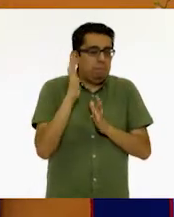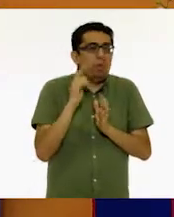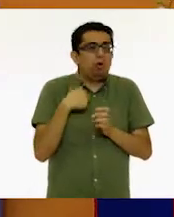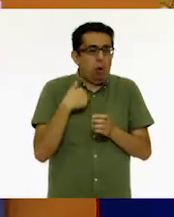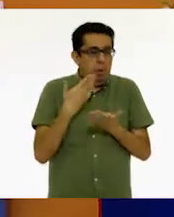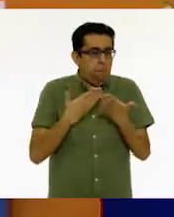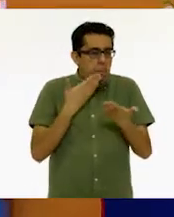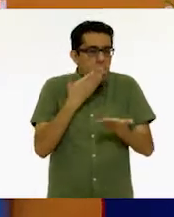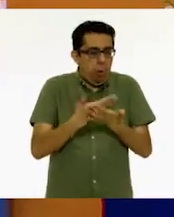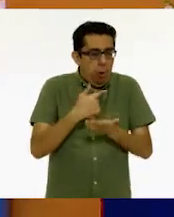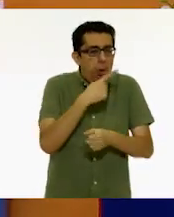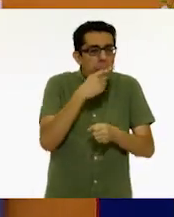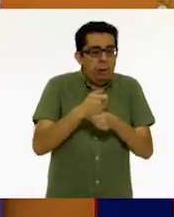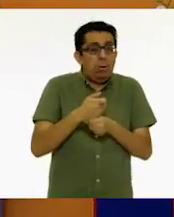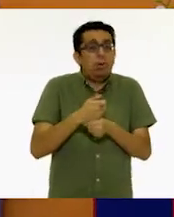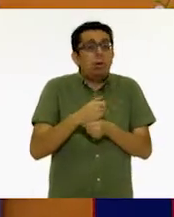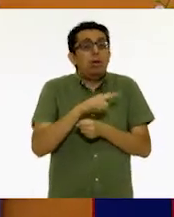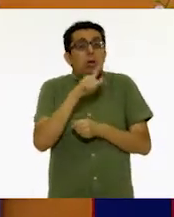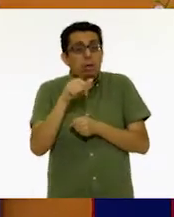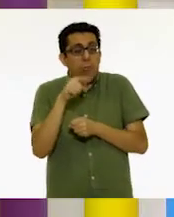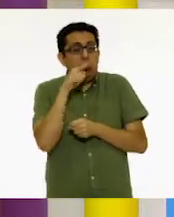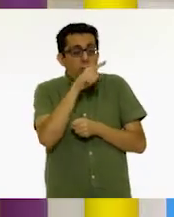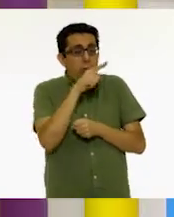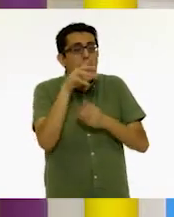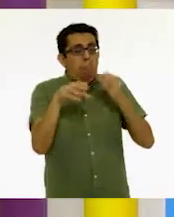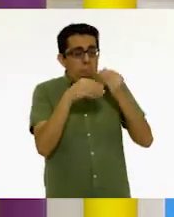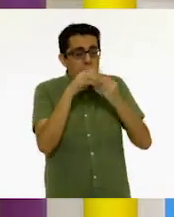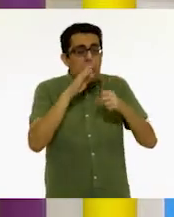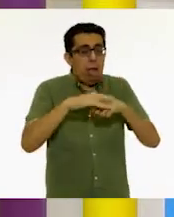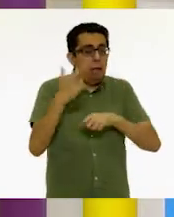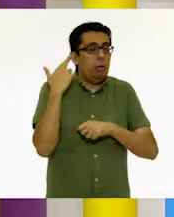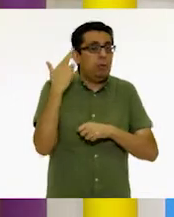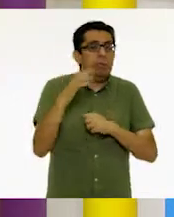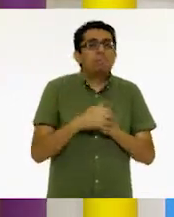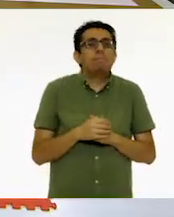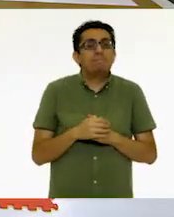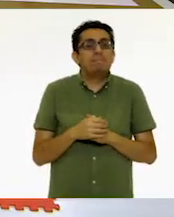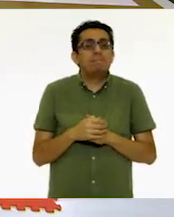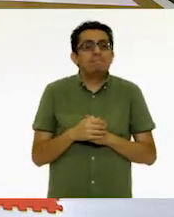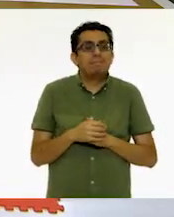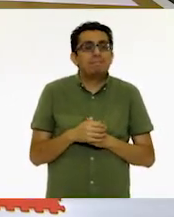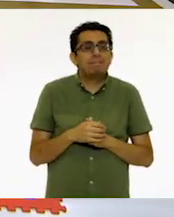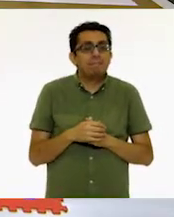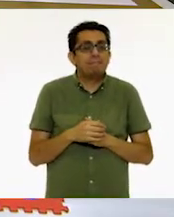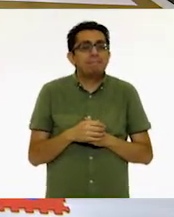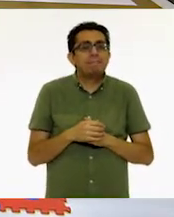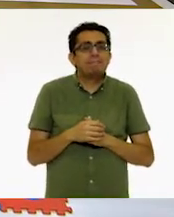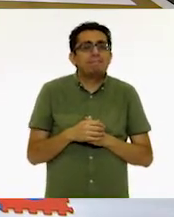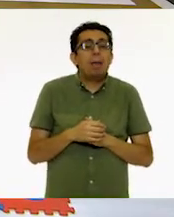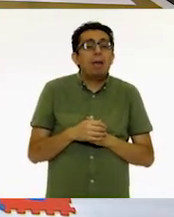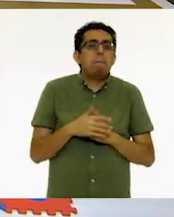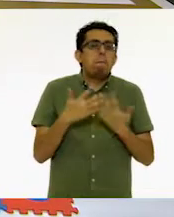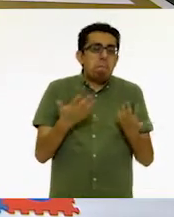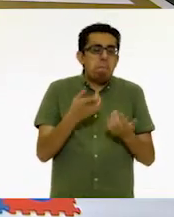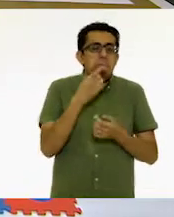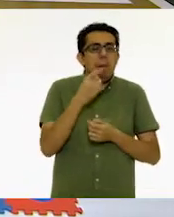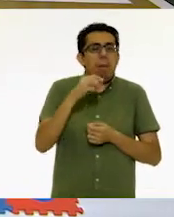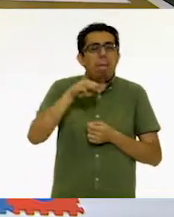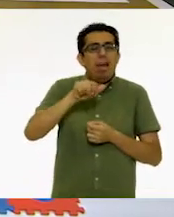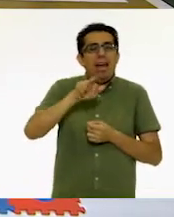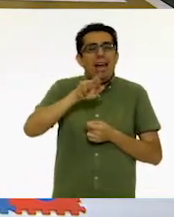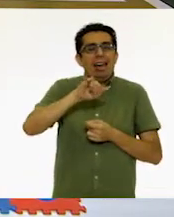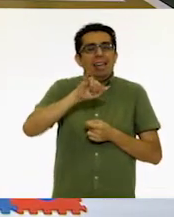primero y después le vamos agregando ya contigo. Va. ¿Va? Entonces, en el maridiusha, maridiusha, se me ocurre